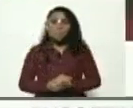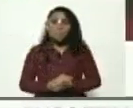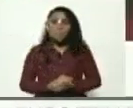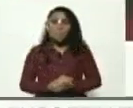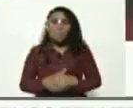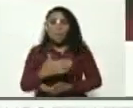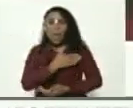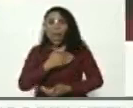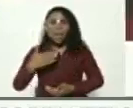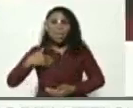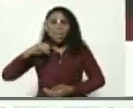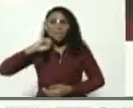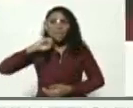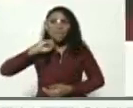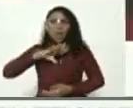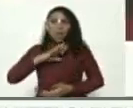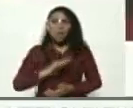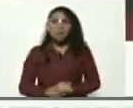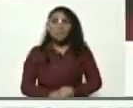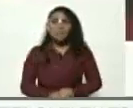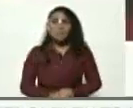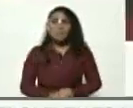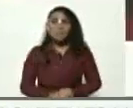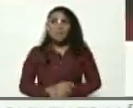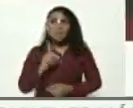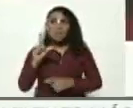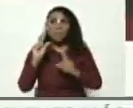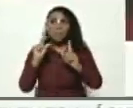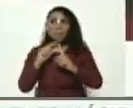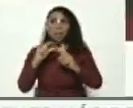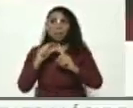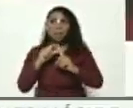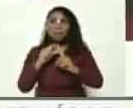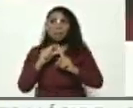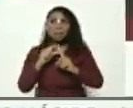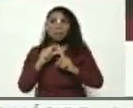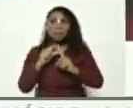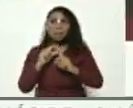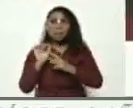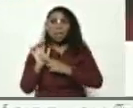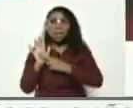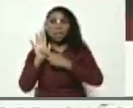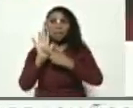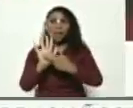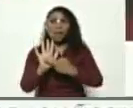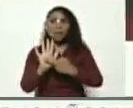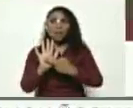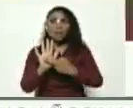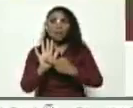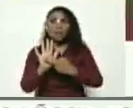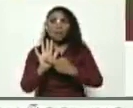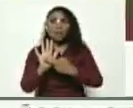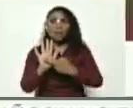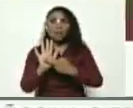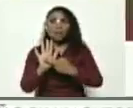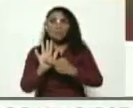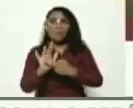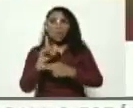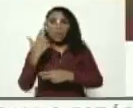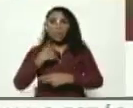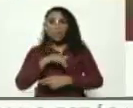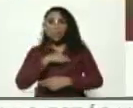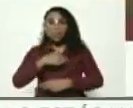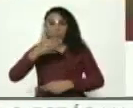querido historiador, sus palabras reflejan lo que somos